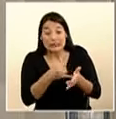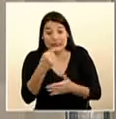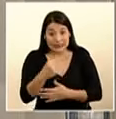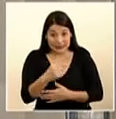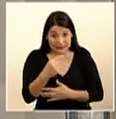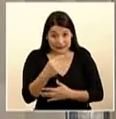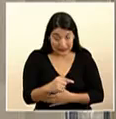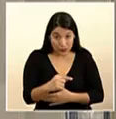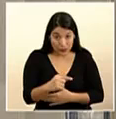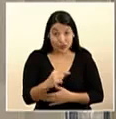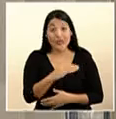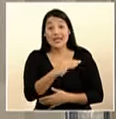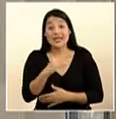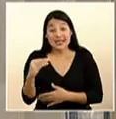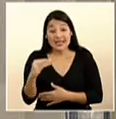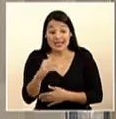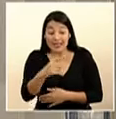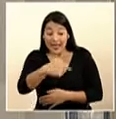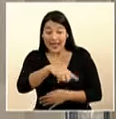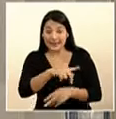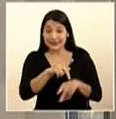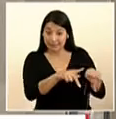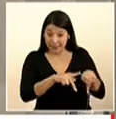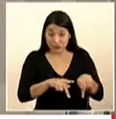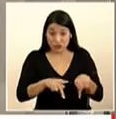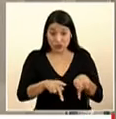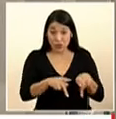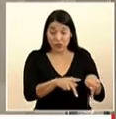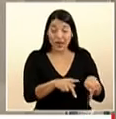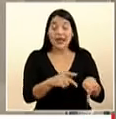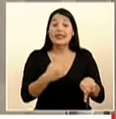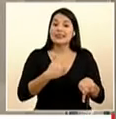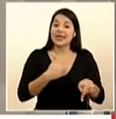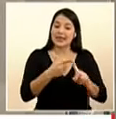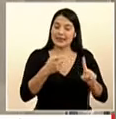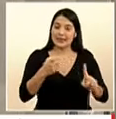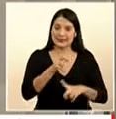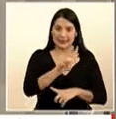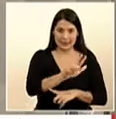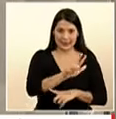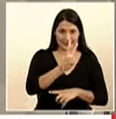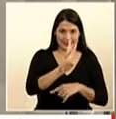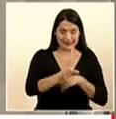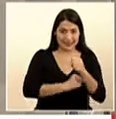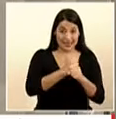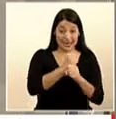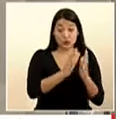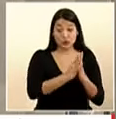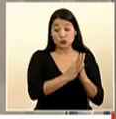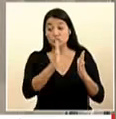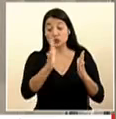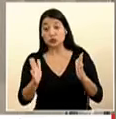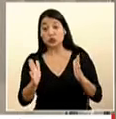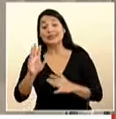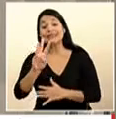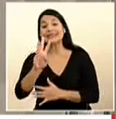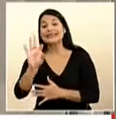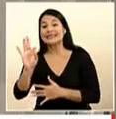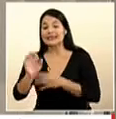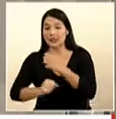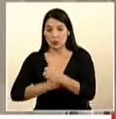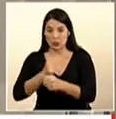y estas personas que están en cuidados intensivos van en edades entre 36 a 69